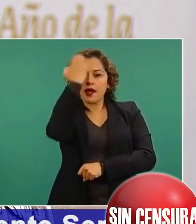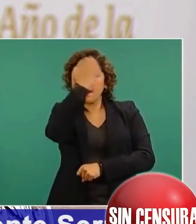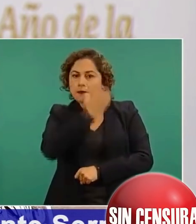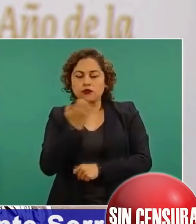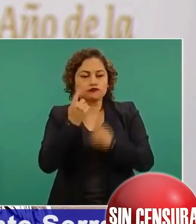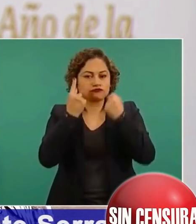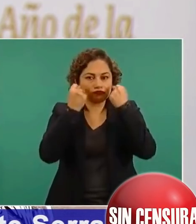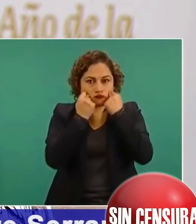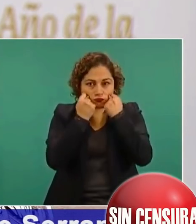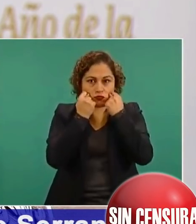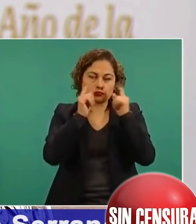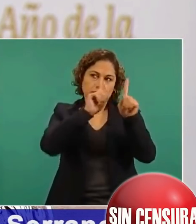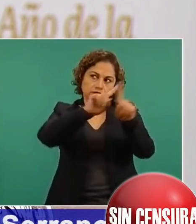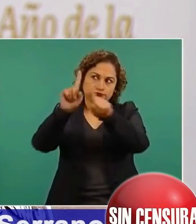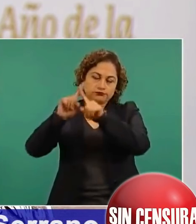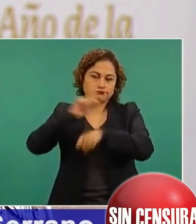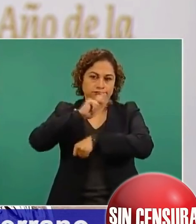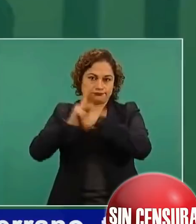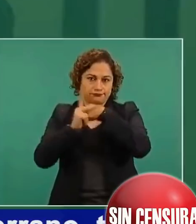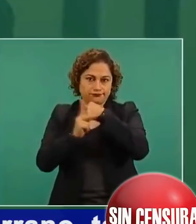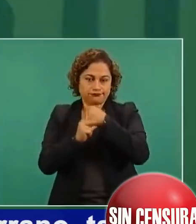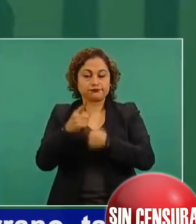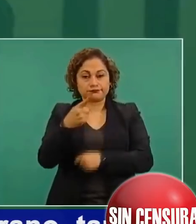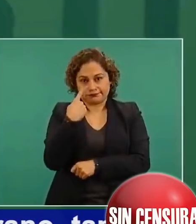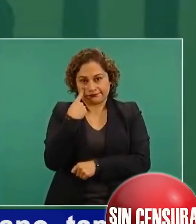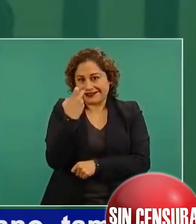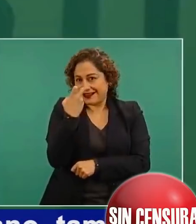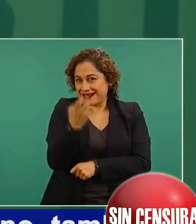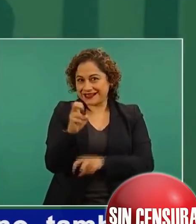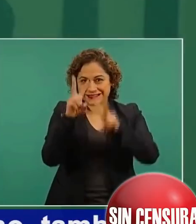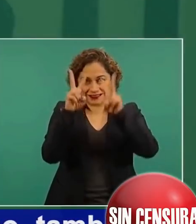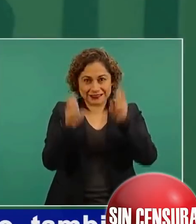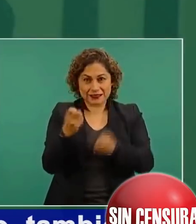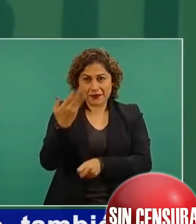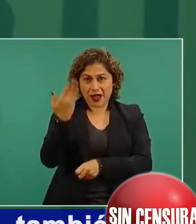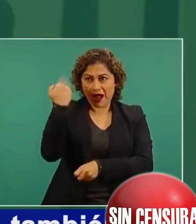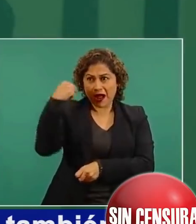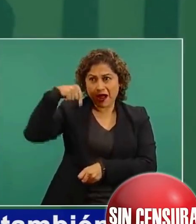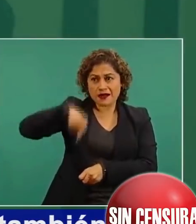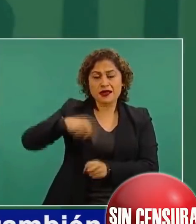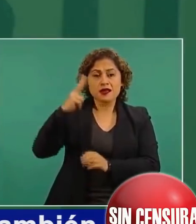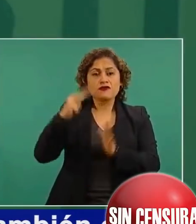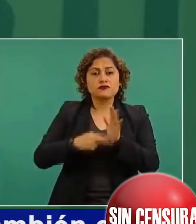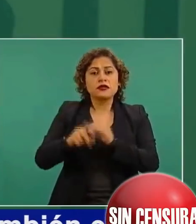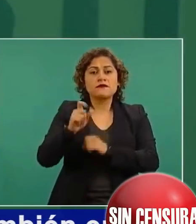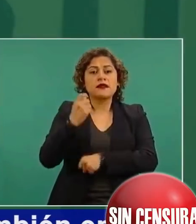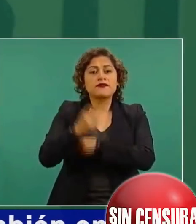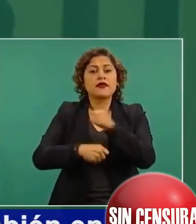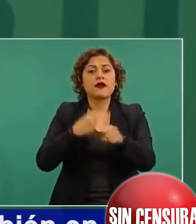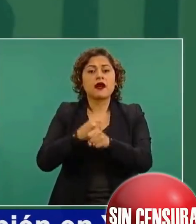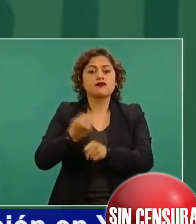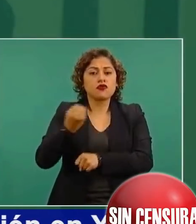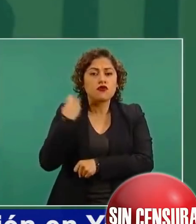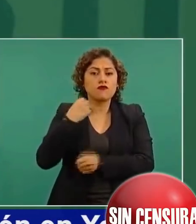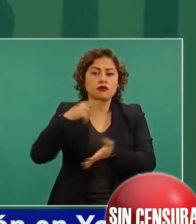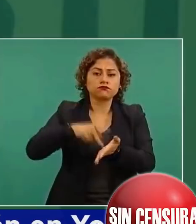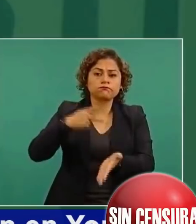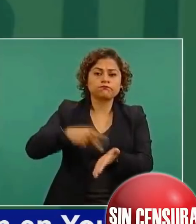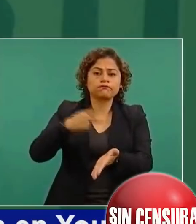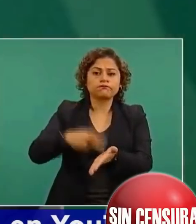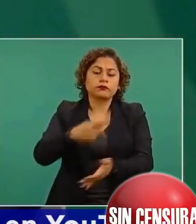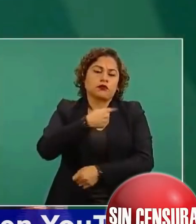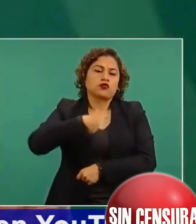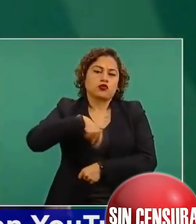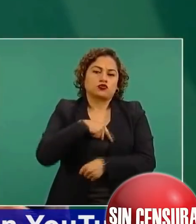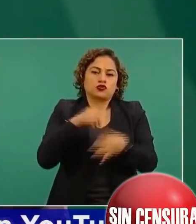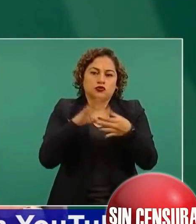SARS-CoV-2. También durante todo 2020 se explicó en varias ocasiones que no es pertinente desde el punto de vista